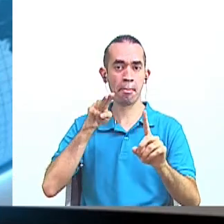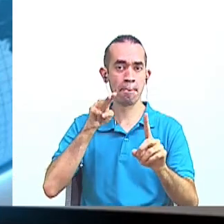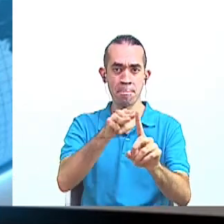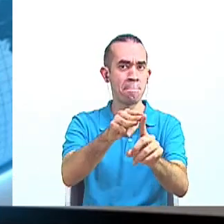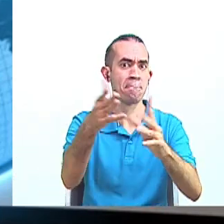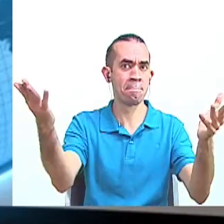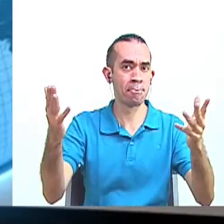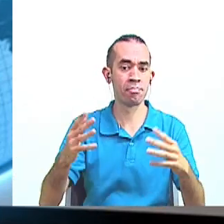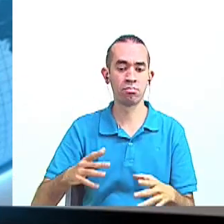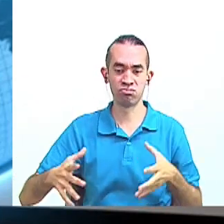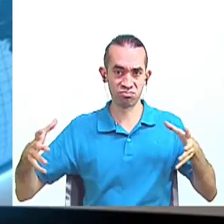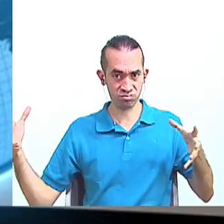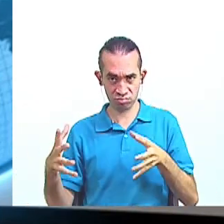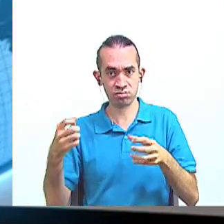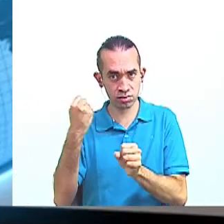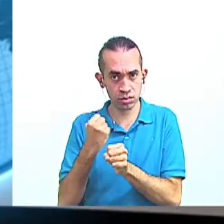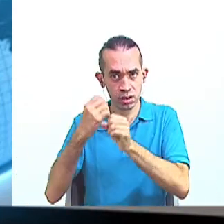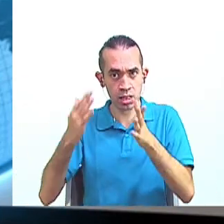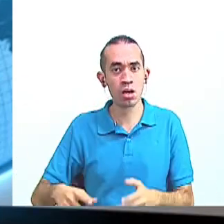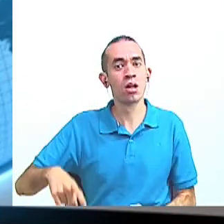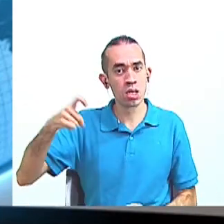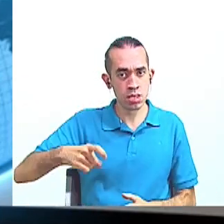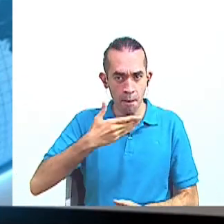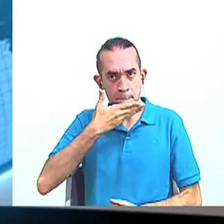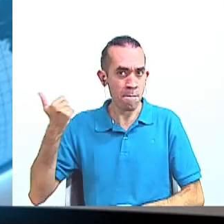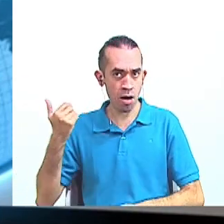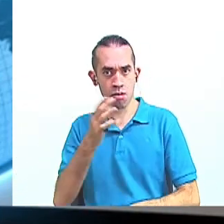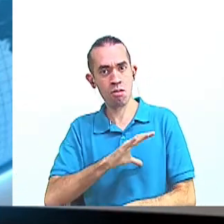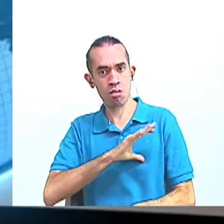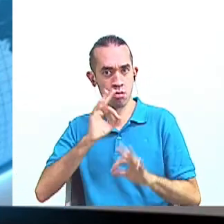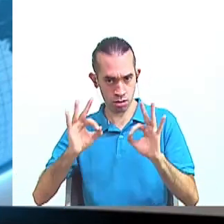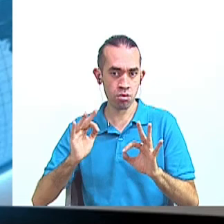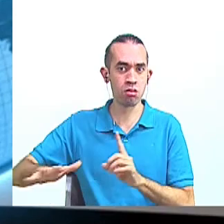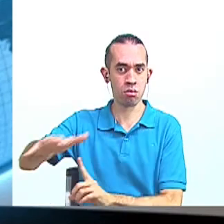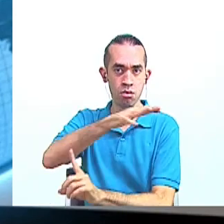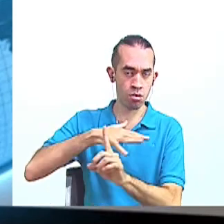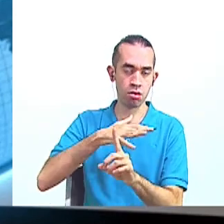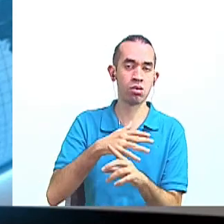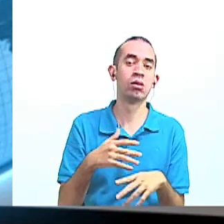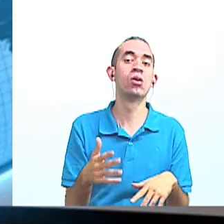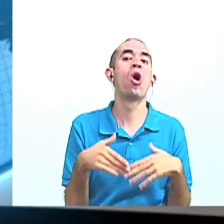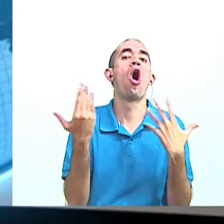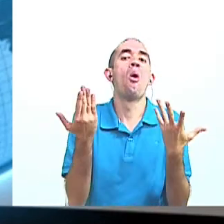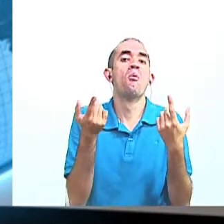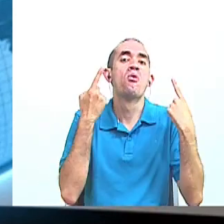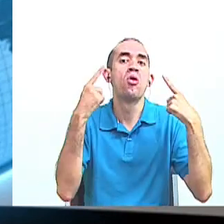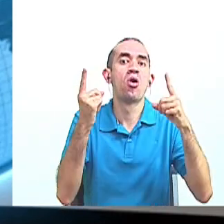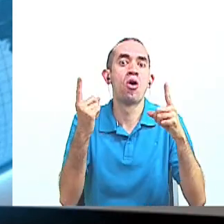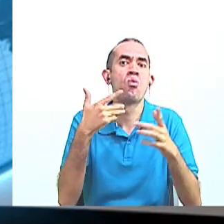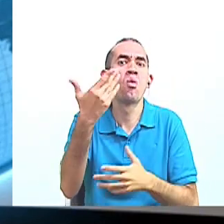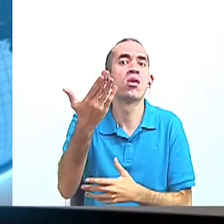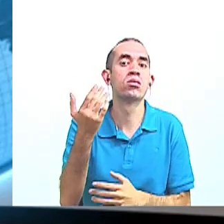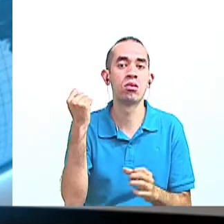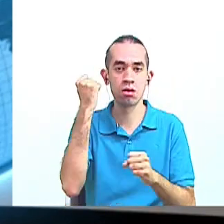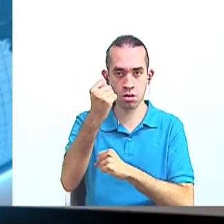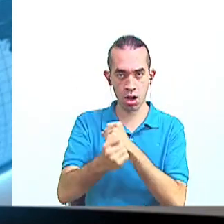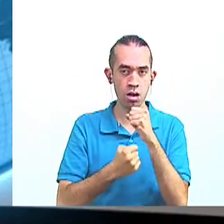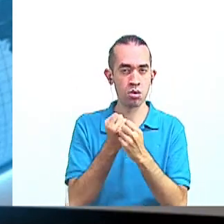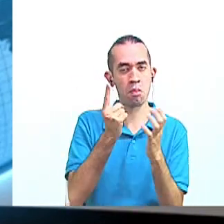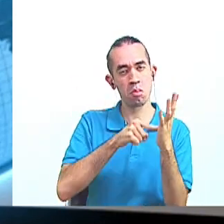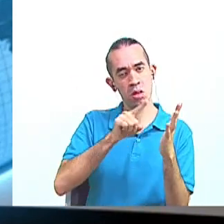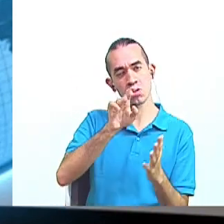trabajadoras necesitan mejores condiciones. Y eso fue algo que se logró en los años 20, en aquella